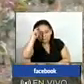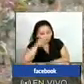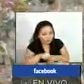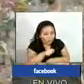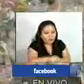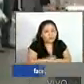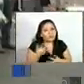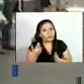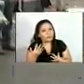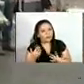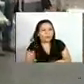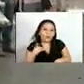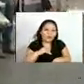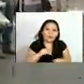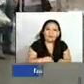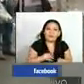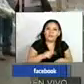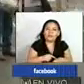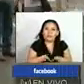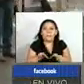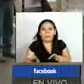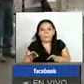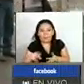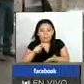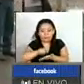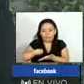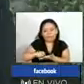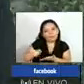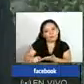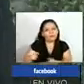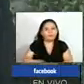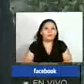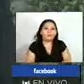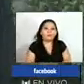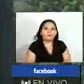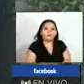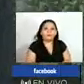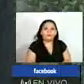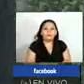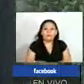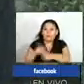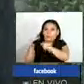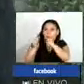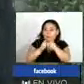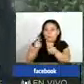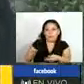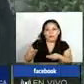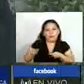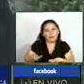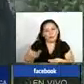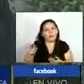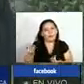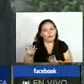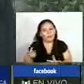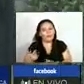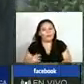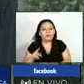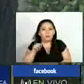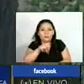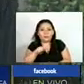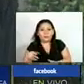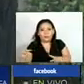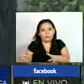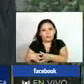solicitado una nueva prórroga para iniciar con la fiscalización. Sin embargo, en esta última estaban aduciendo que personal de la